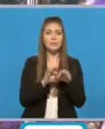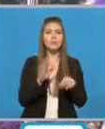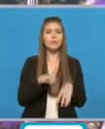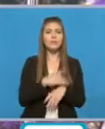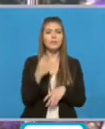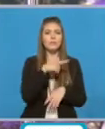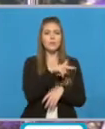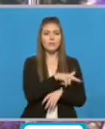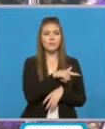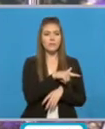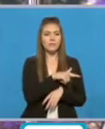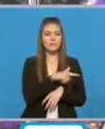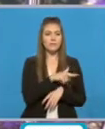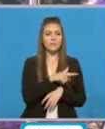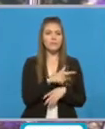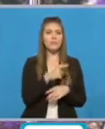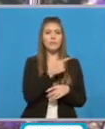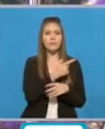el que